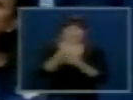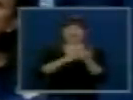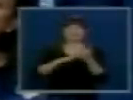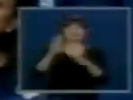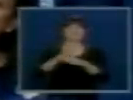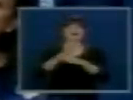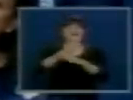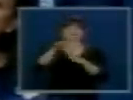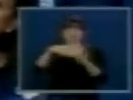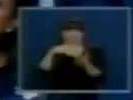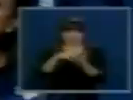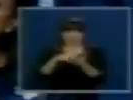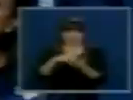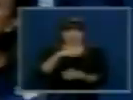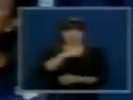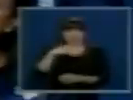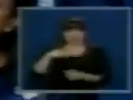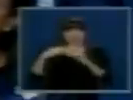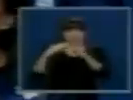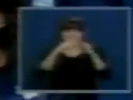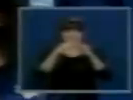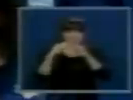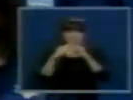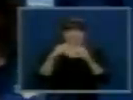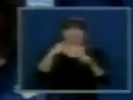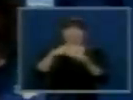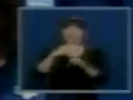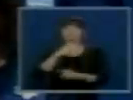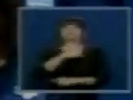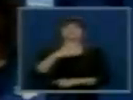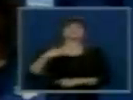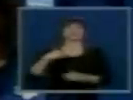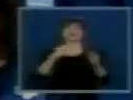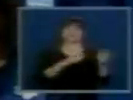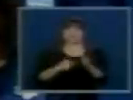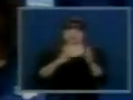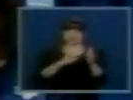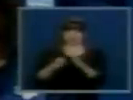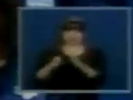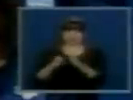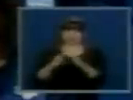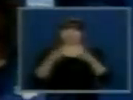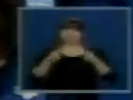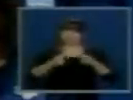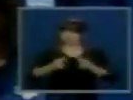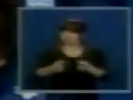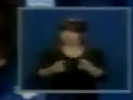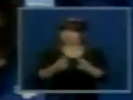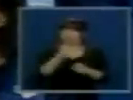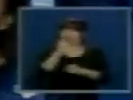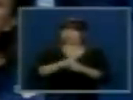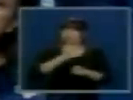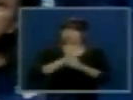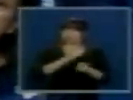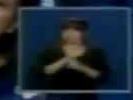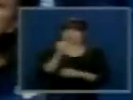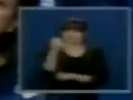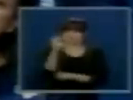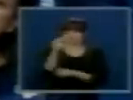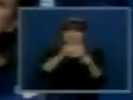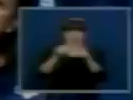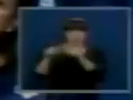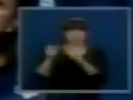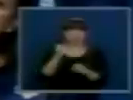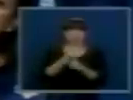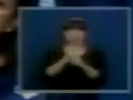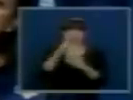Central, el Ministerio de Hacienda y el Ministerio de Planificación. Aceleraremos la ejecución de 19 proyectos de obra